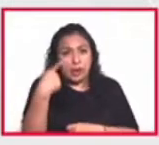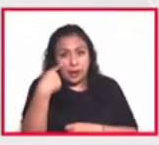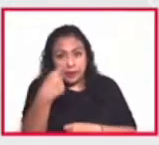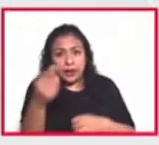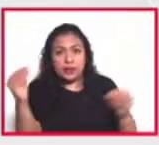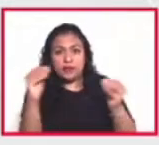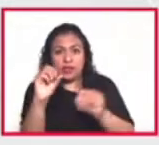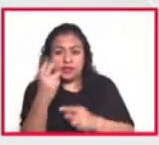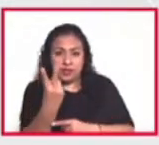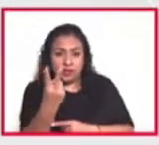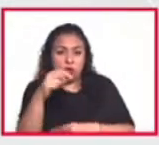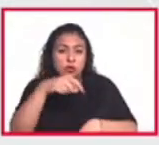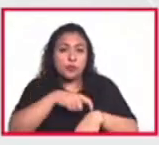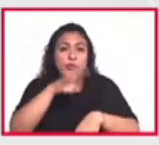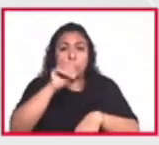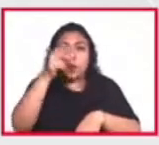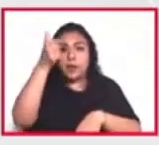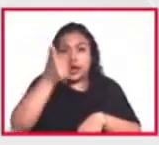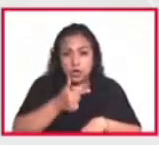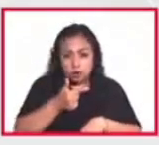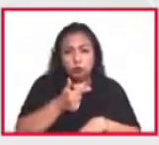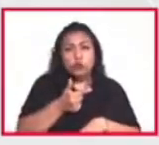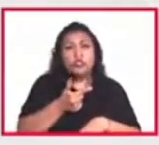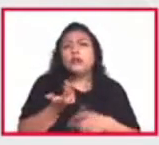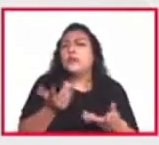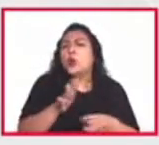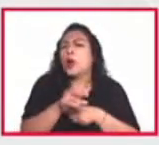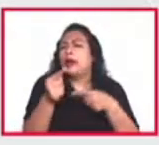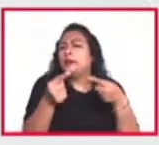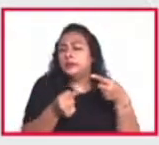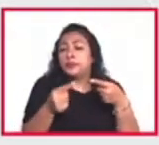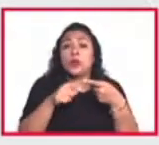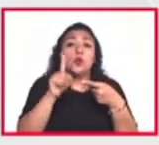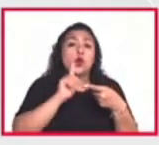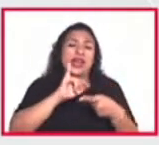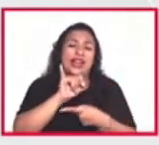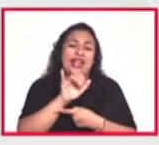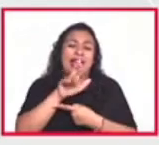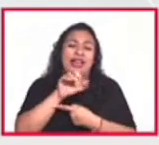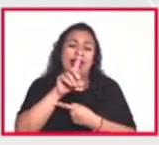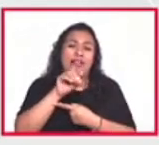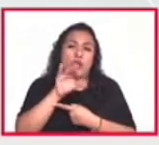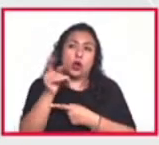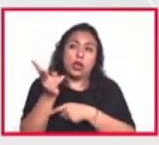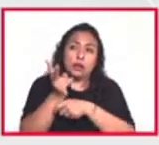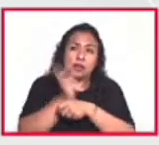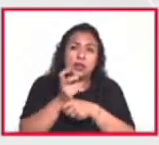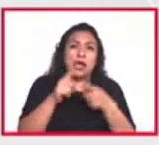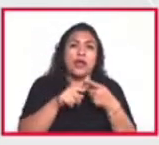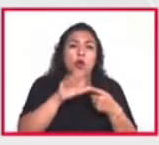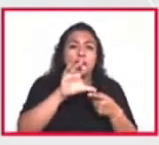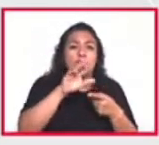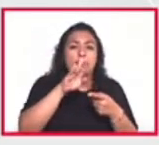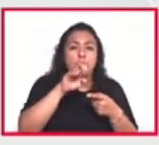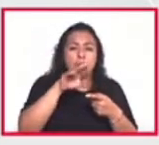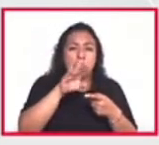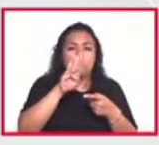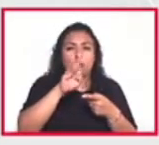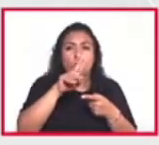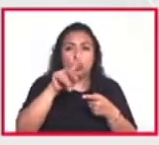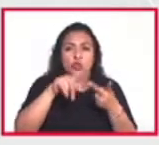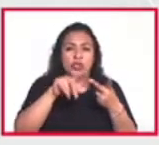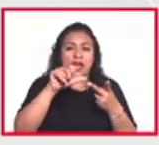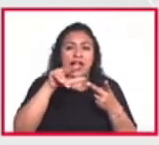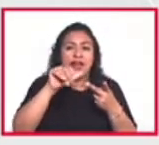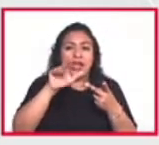de 22 a las 9 de la noche. ¿Qué va a haber? Bueno, pues Jacaranda Correa va a recibir a las escritoras Carmen Bollosa y a Ana Clavel.